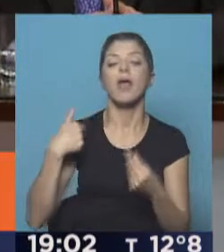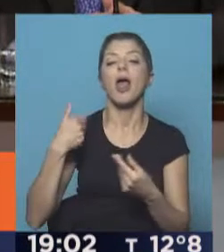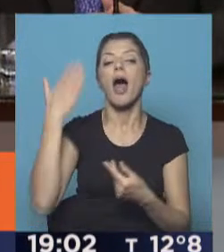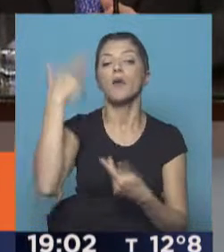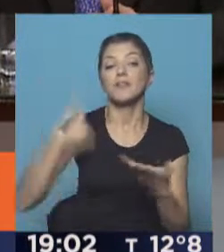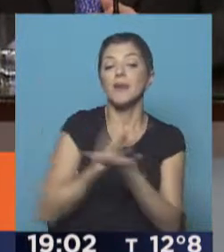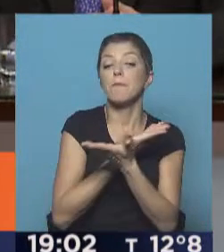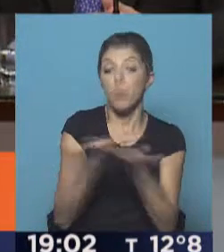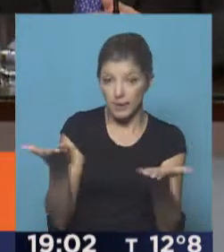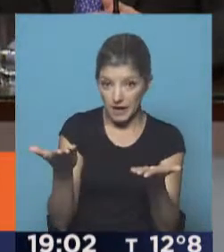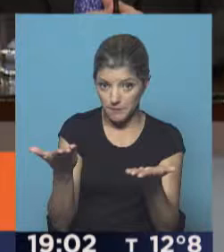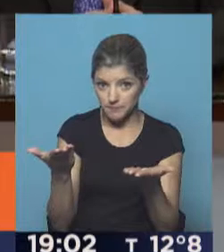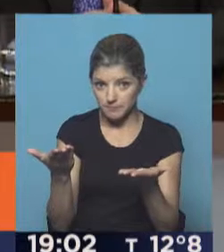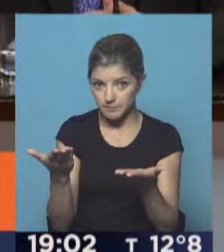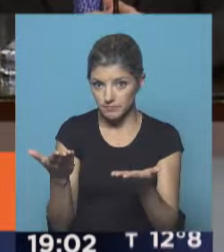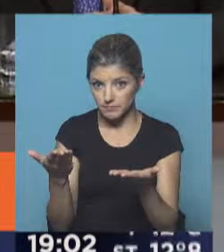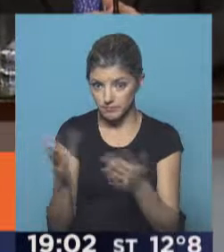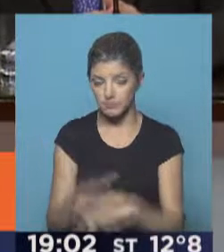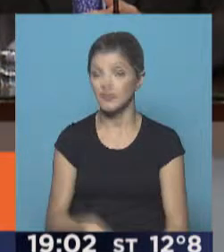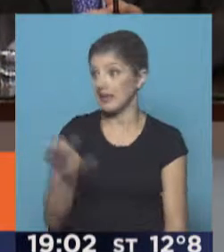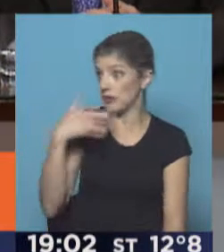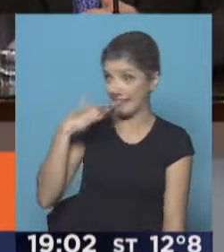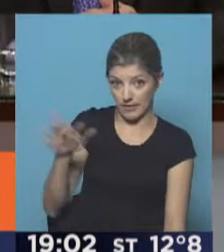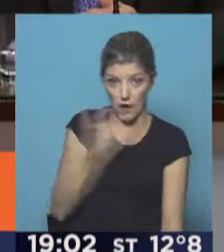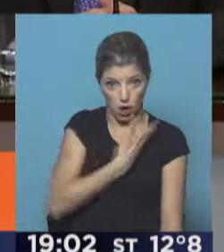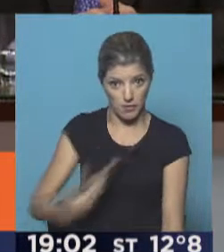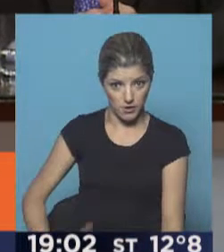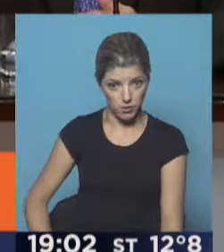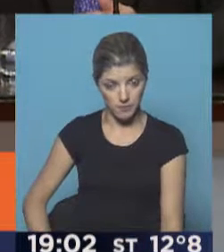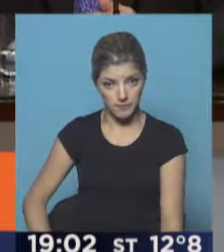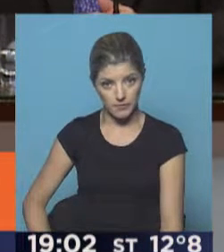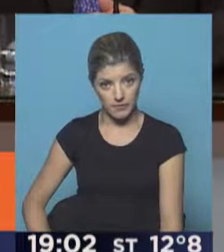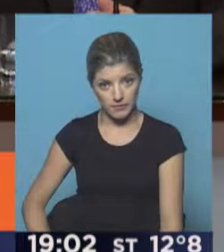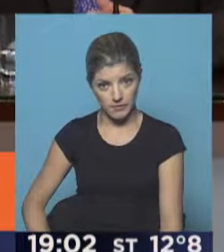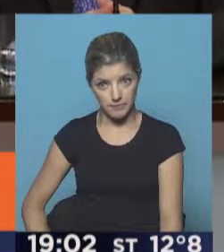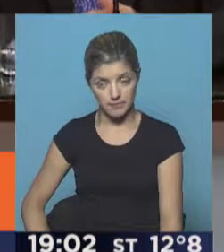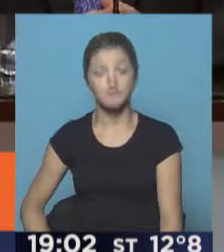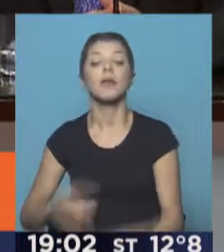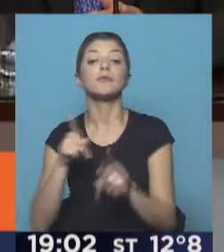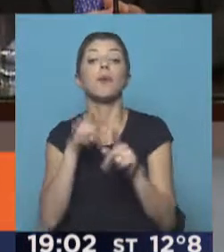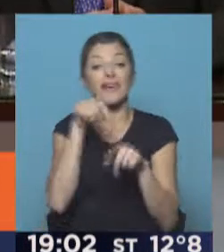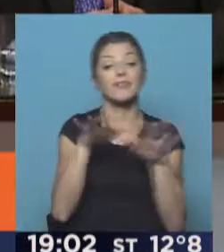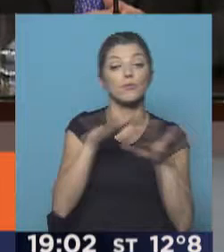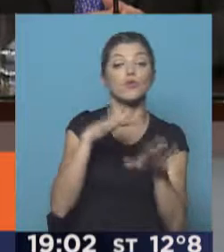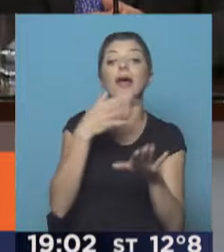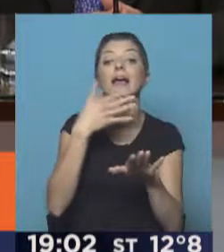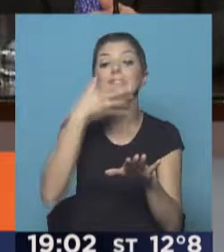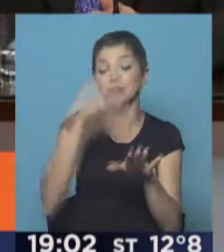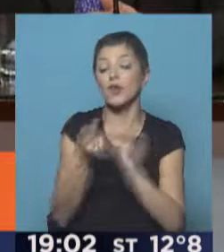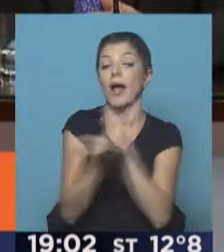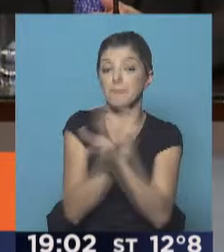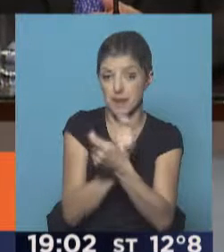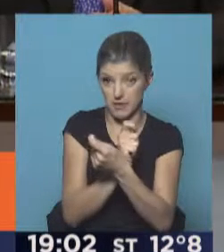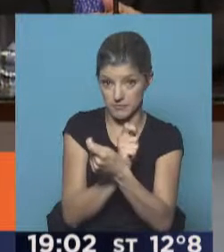se exige, esa es la interpretación del gobierno, que se podrá controvertir judicialmente, pero solo se exige